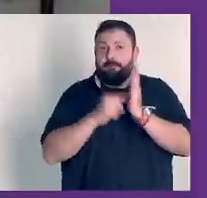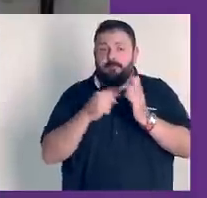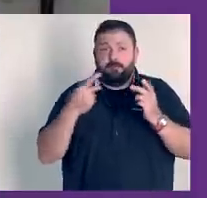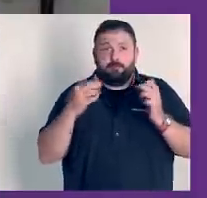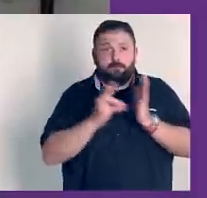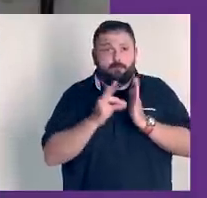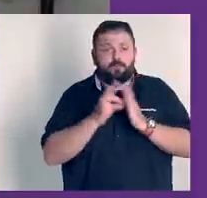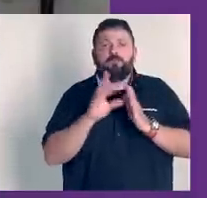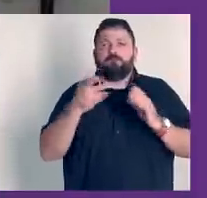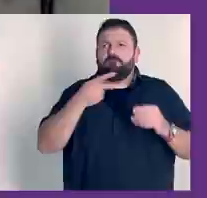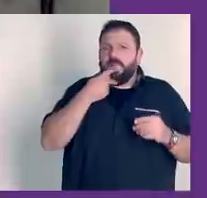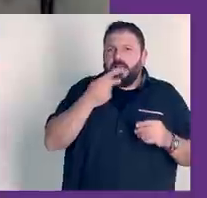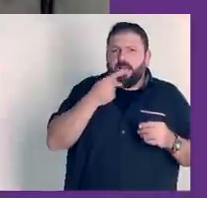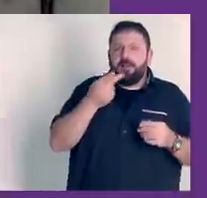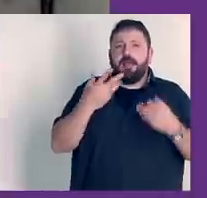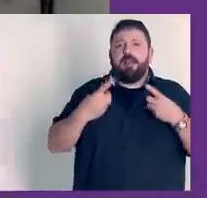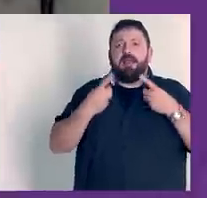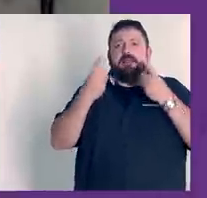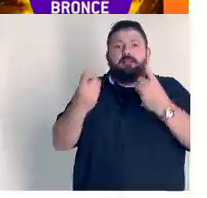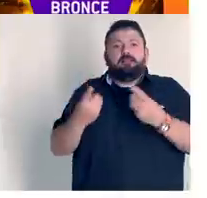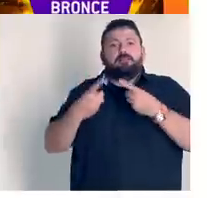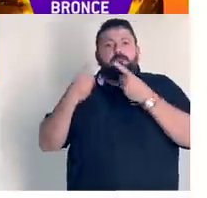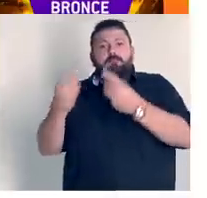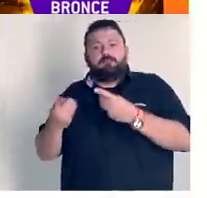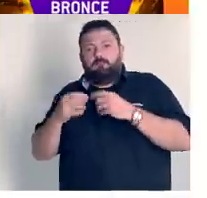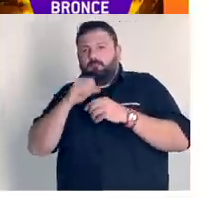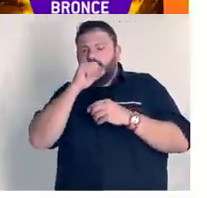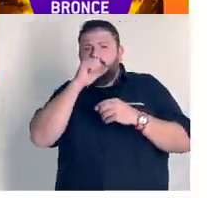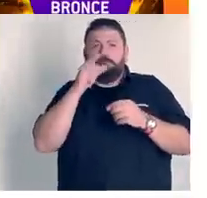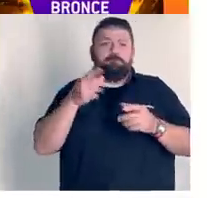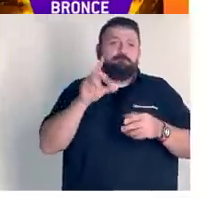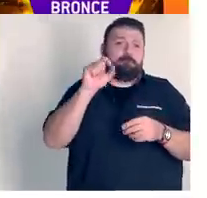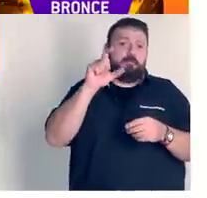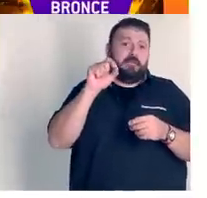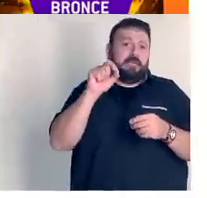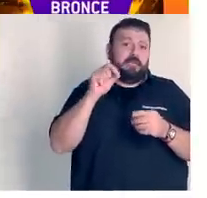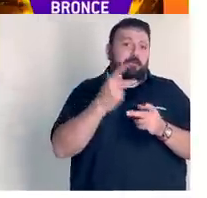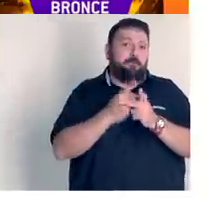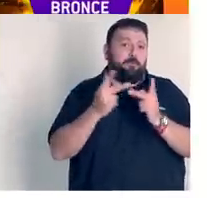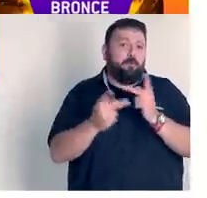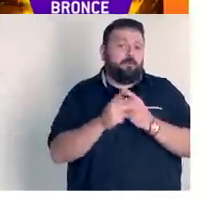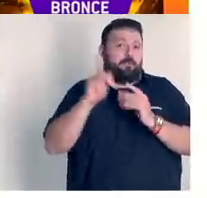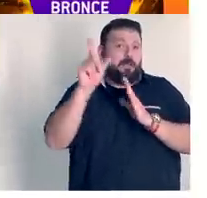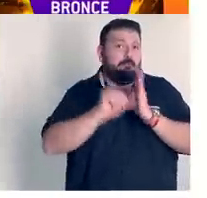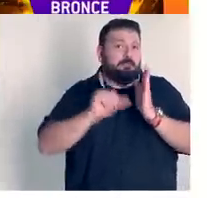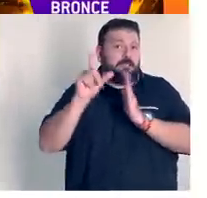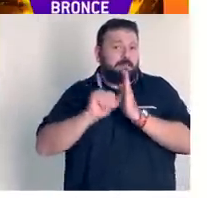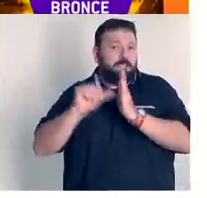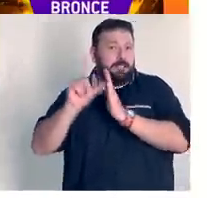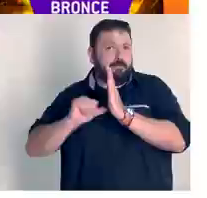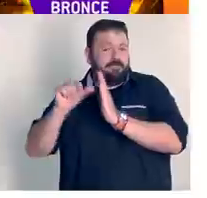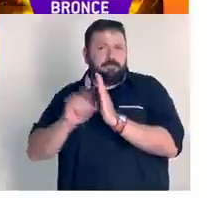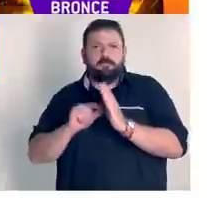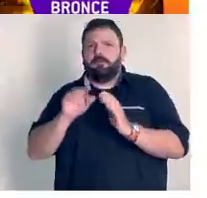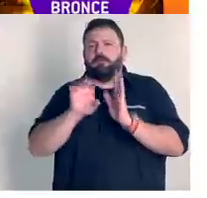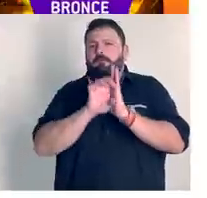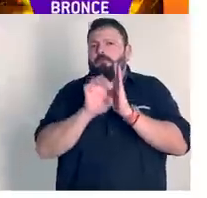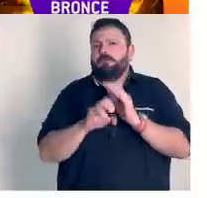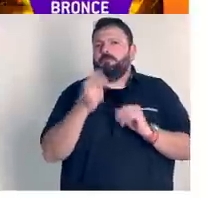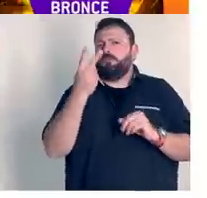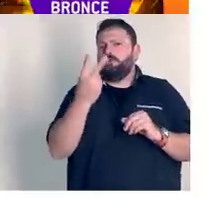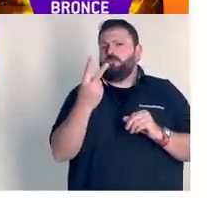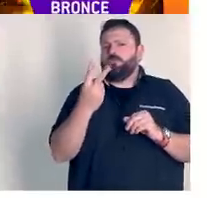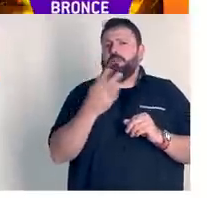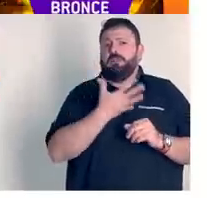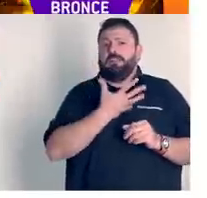de entregar 20 productos en el mes, o sea, ni siquiera uno por día. El punto número dos es tener